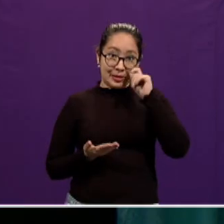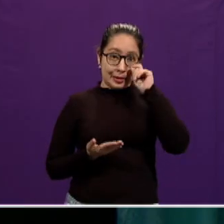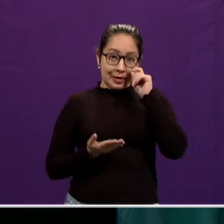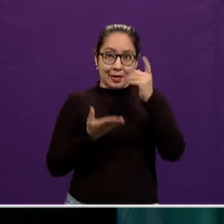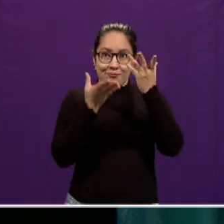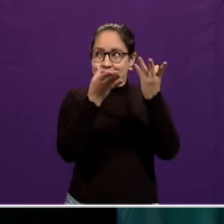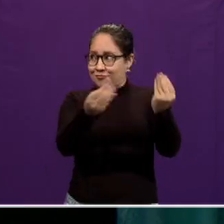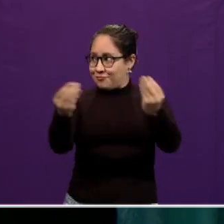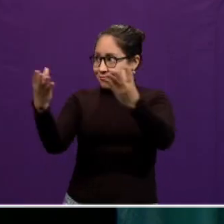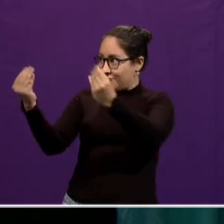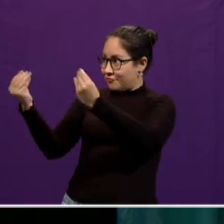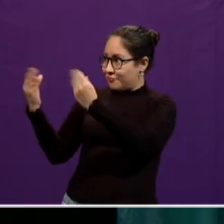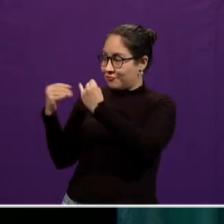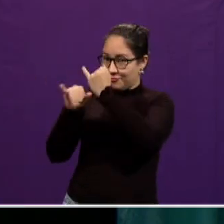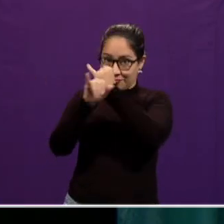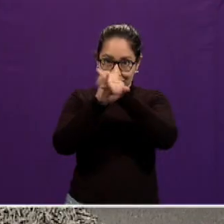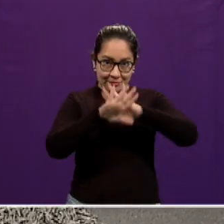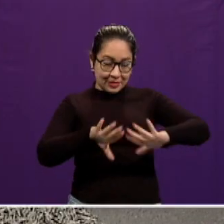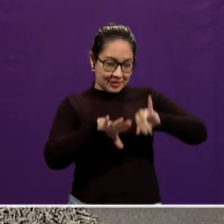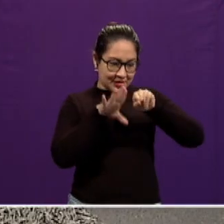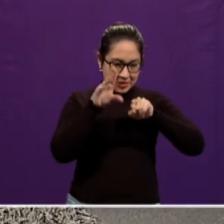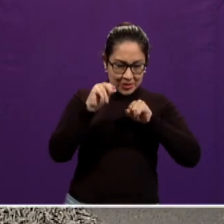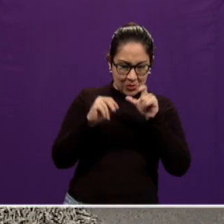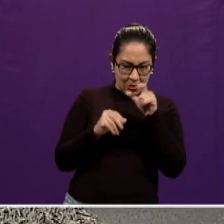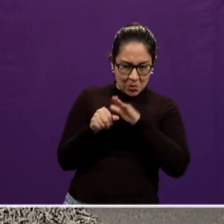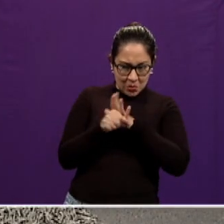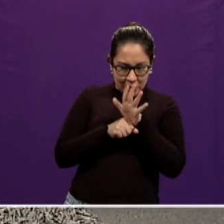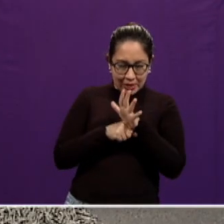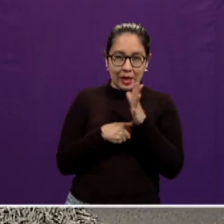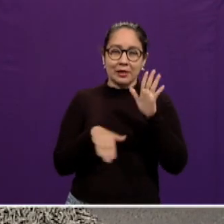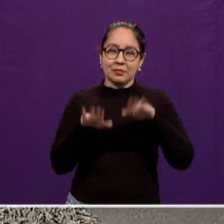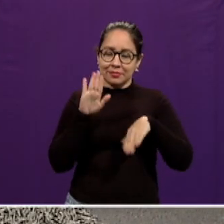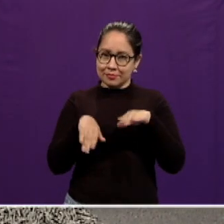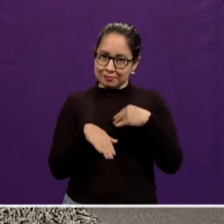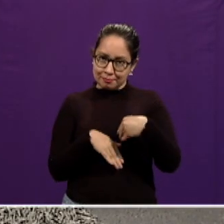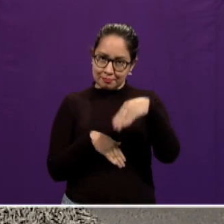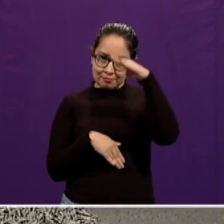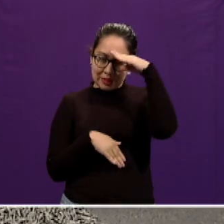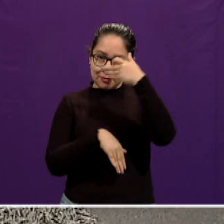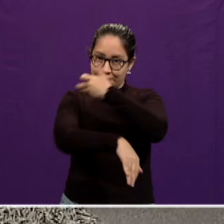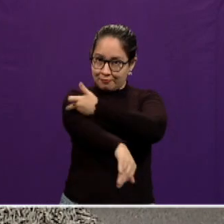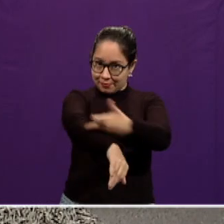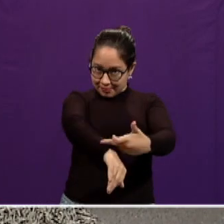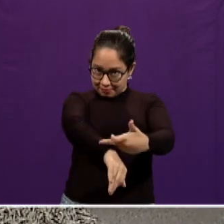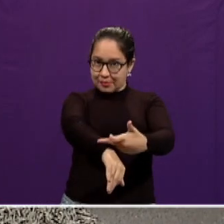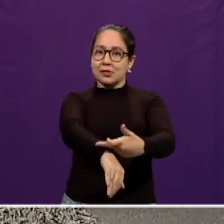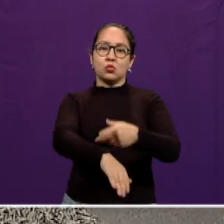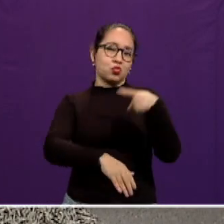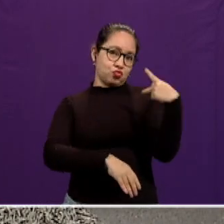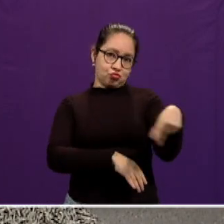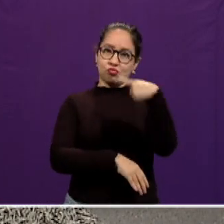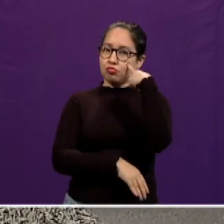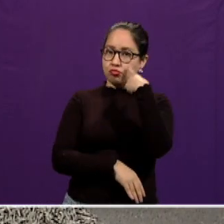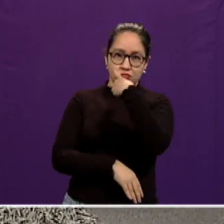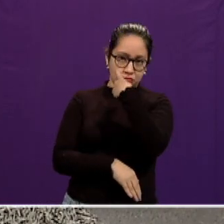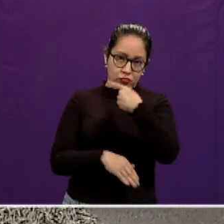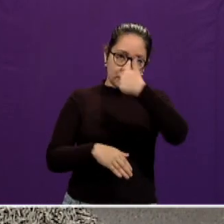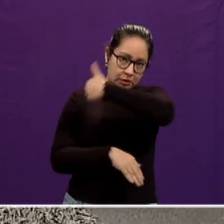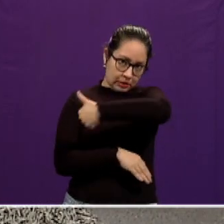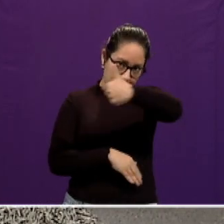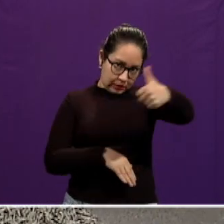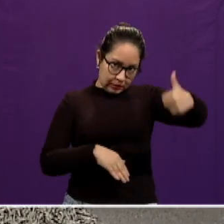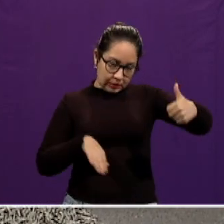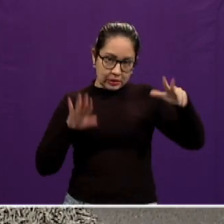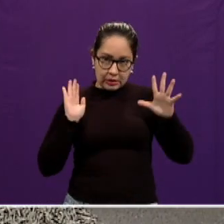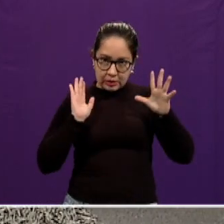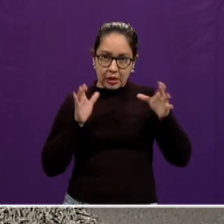demasiada información, ¿no? Sí, que dices claro, que sí, que no. Pero bueno, esos límites yo creo que los ponemos como familia, ¿no? Cada familia es un